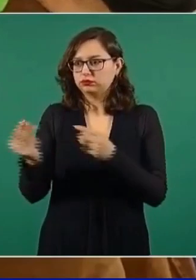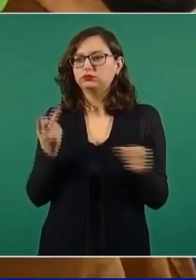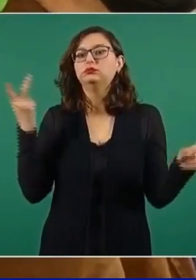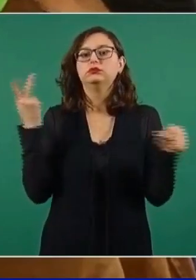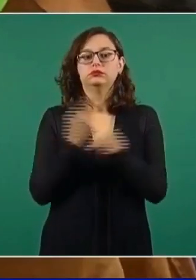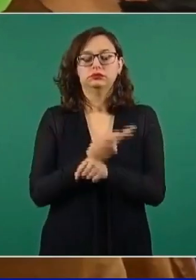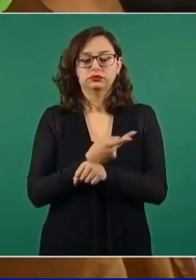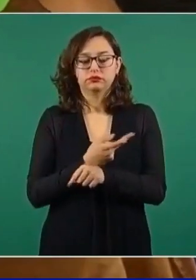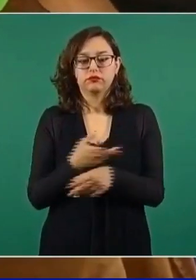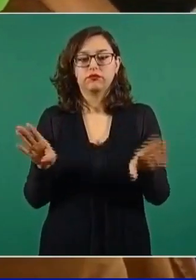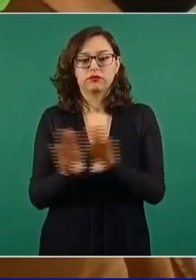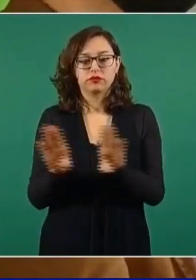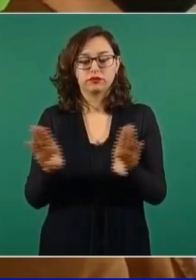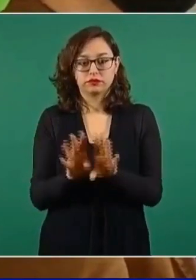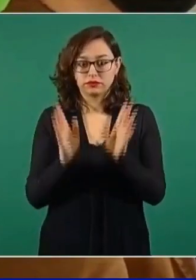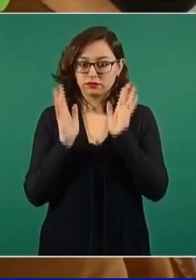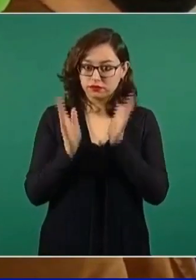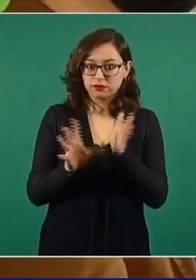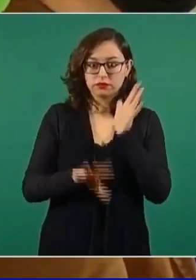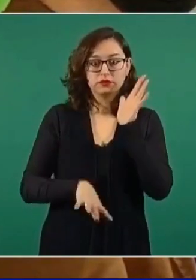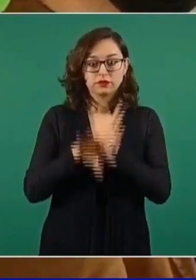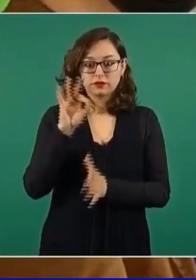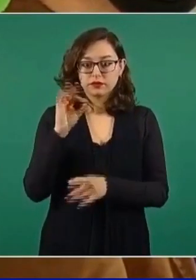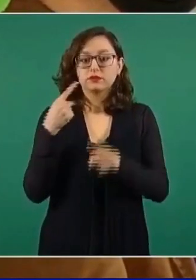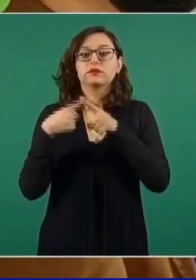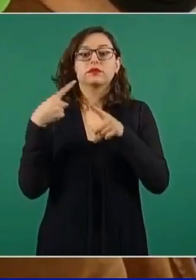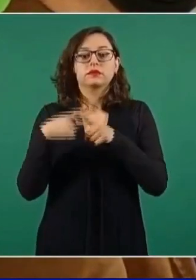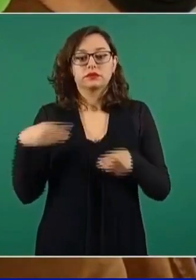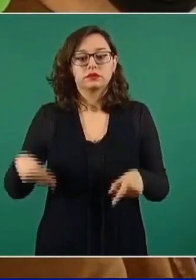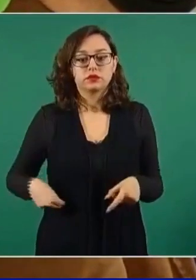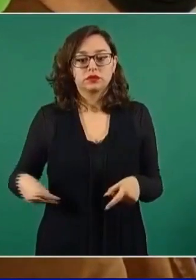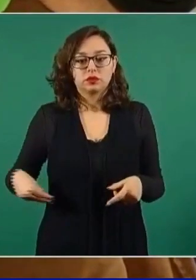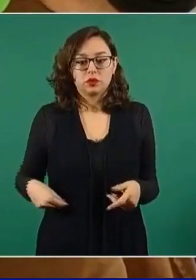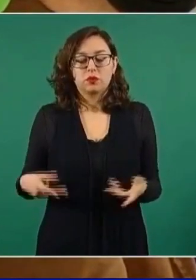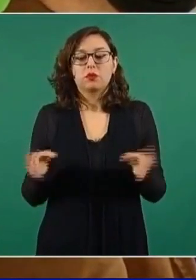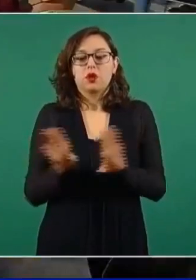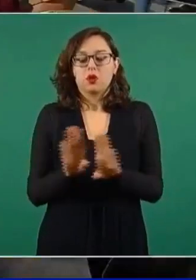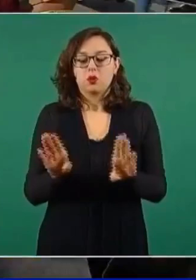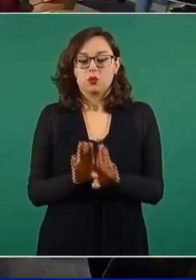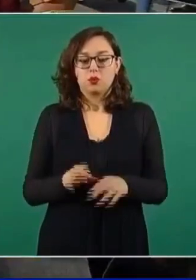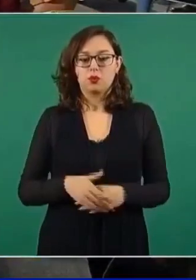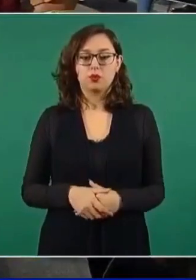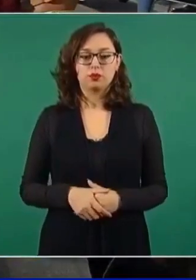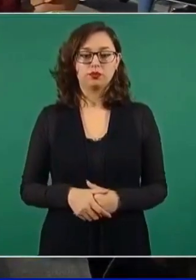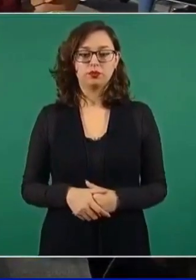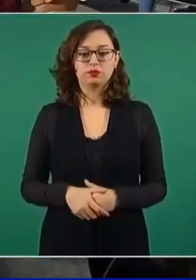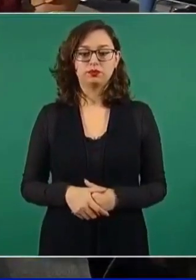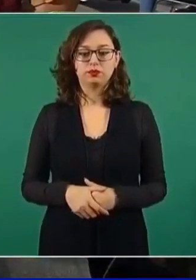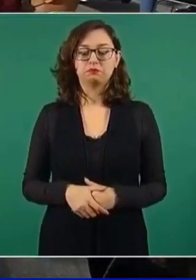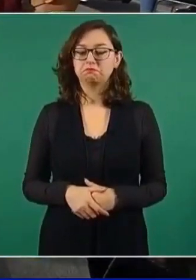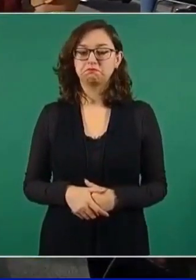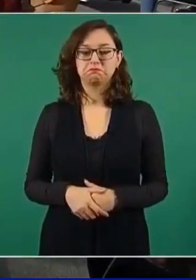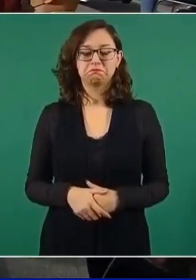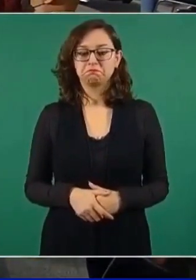denuncia y si ya tienen algunos detenidos o implicados en esto? No se